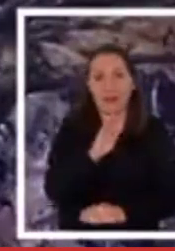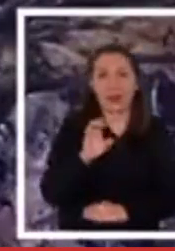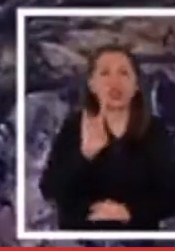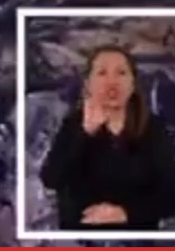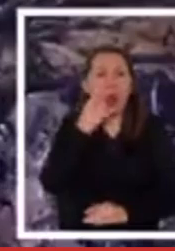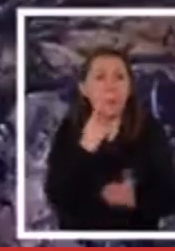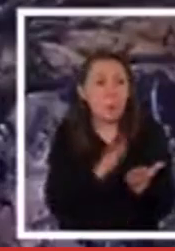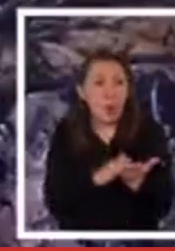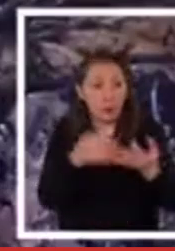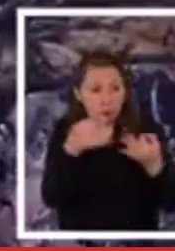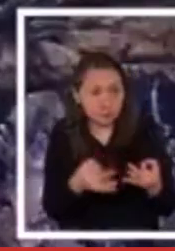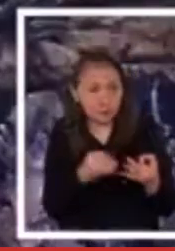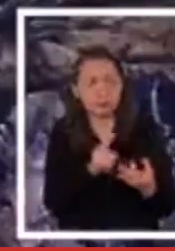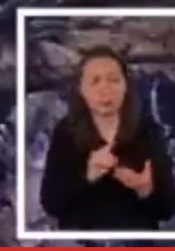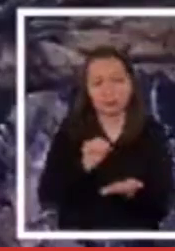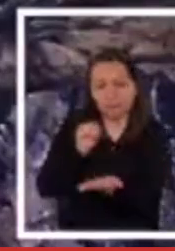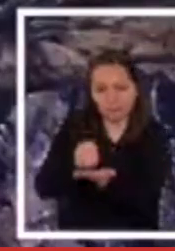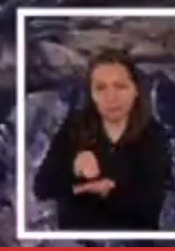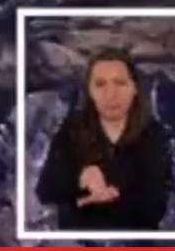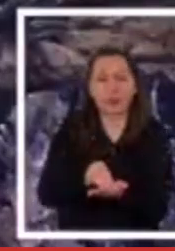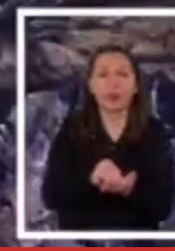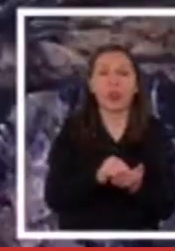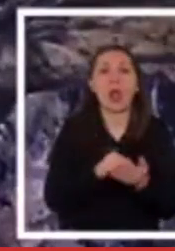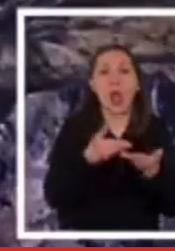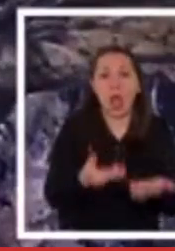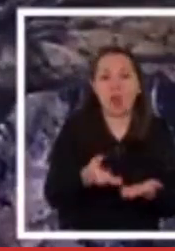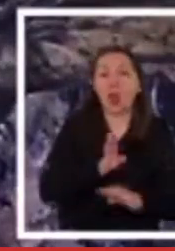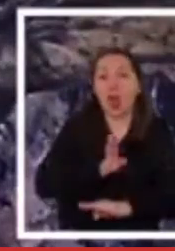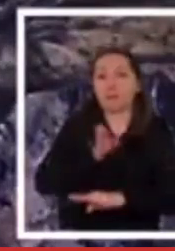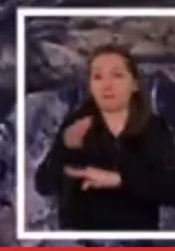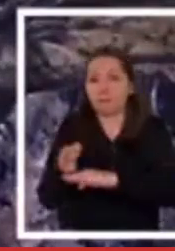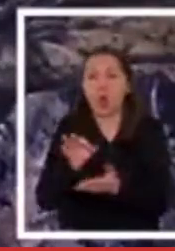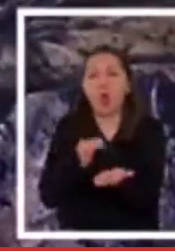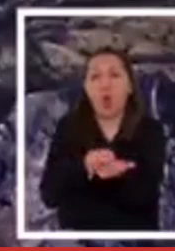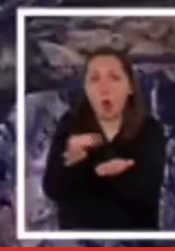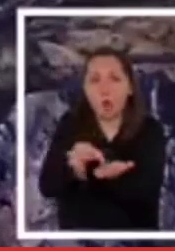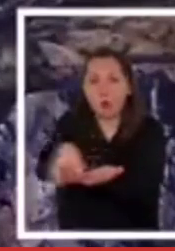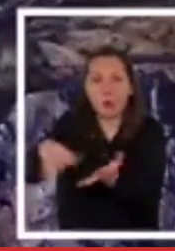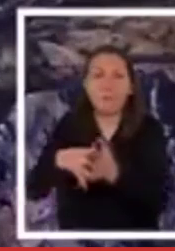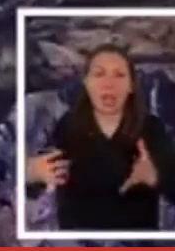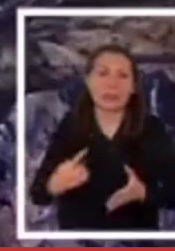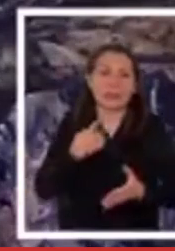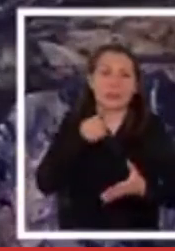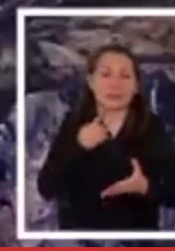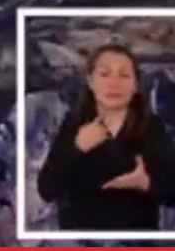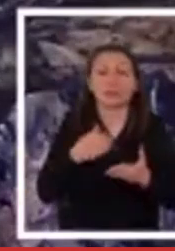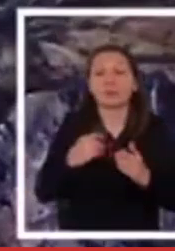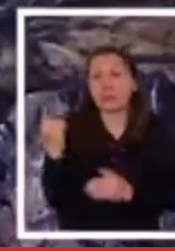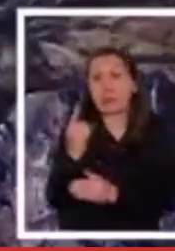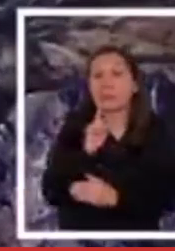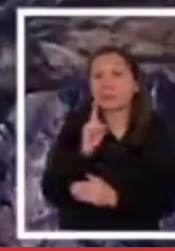en proceso de verificación y rectificación Por tanto se están trasladando hacia comunas donde hay mayores niveles de afectación particularmente